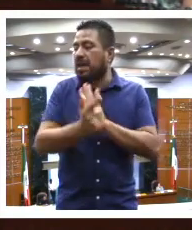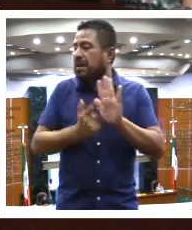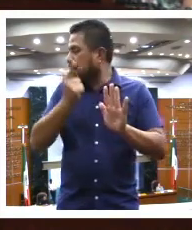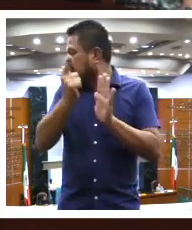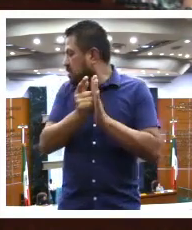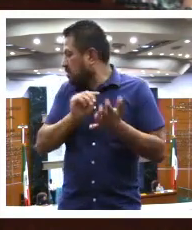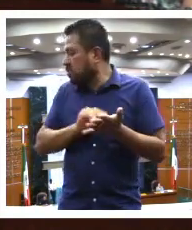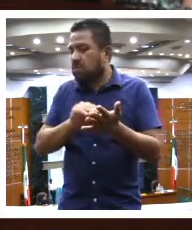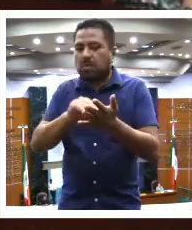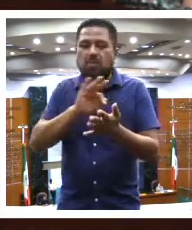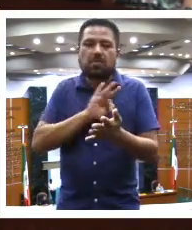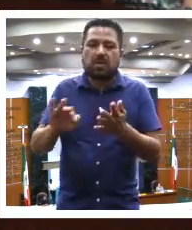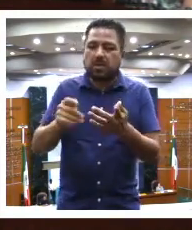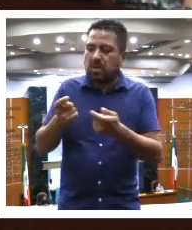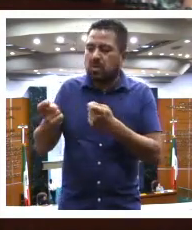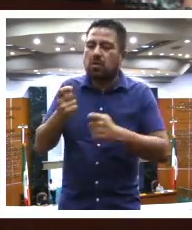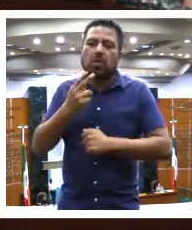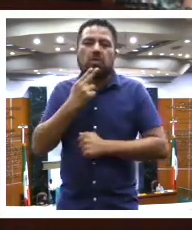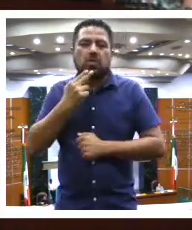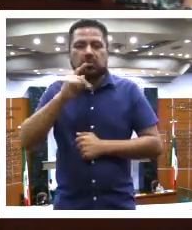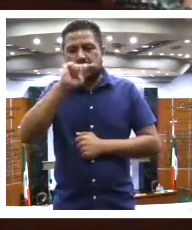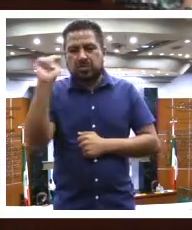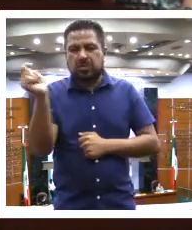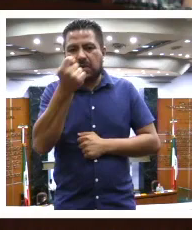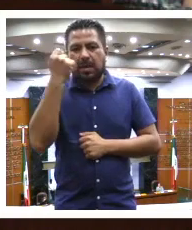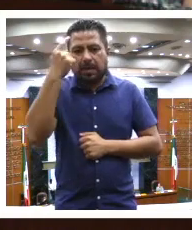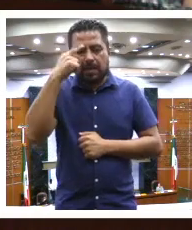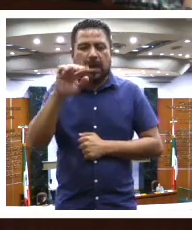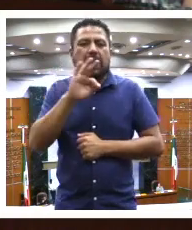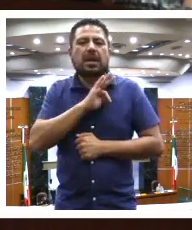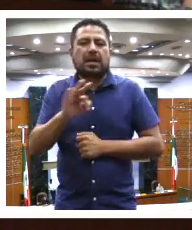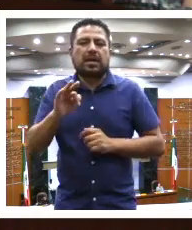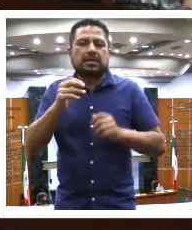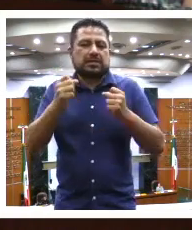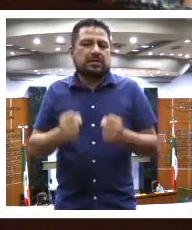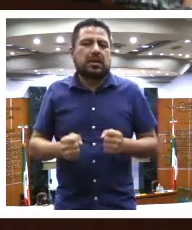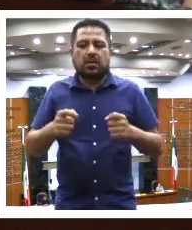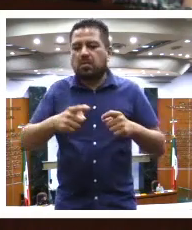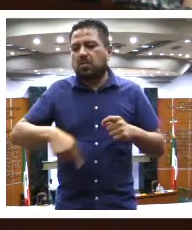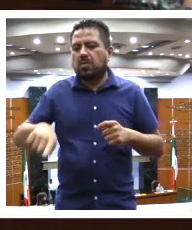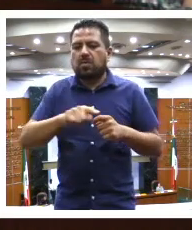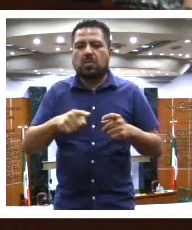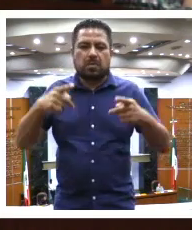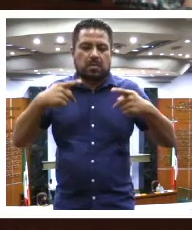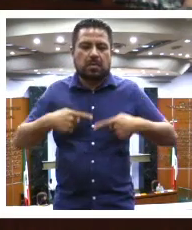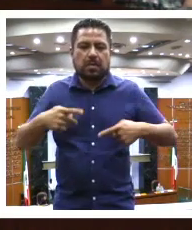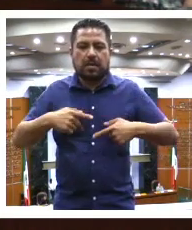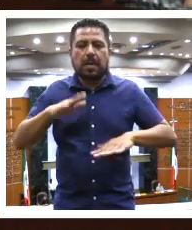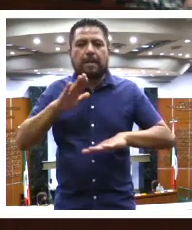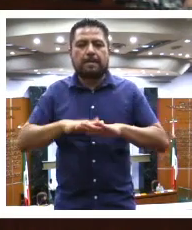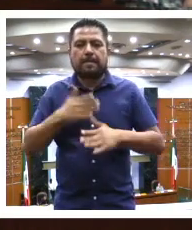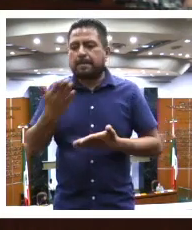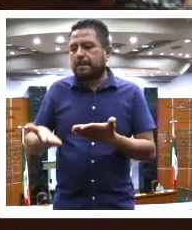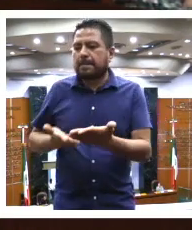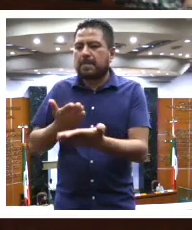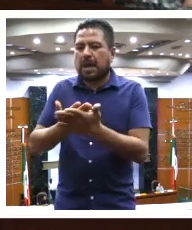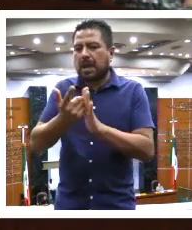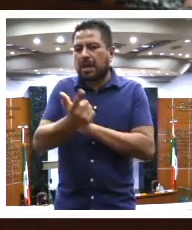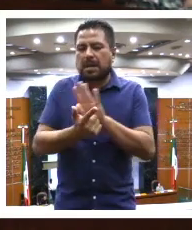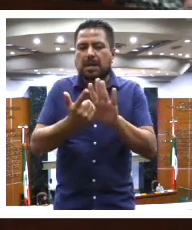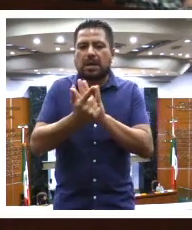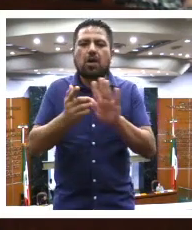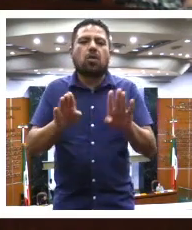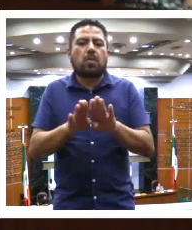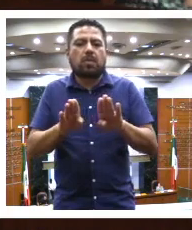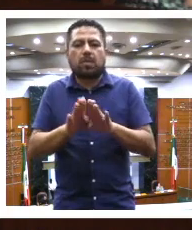que regule el uso de la tecnología para la para la seguridad pública dejando una ambigüedad legal en